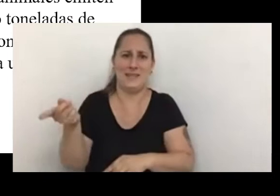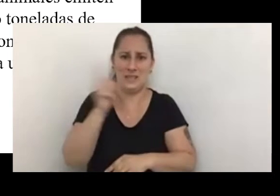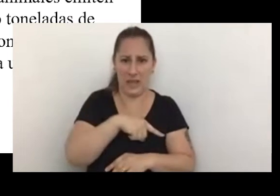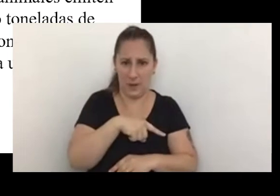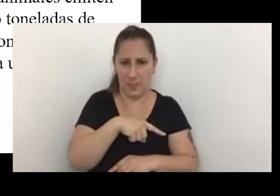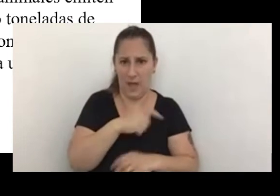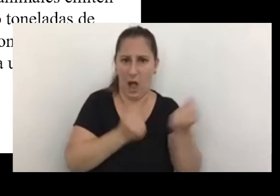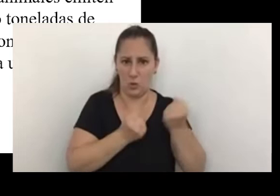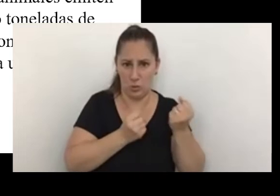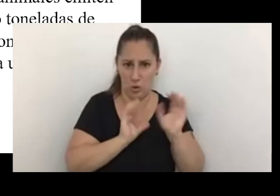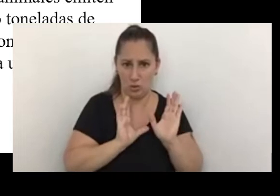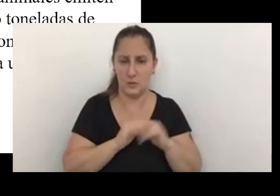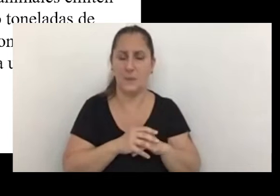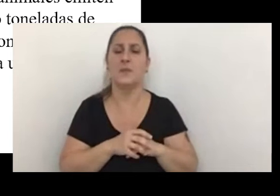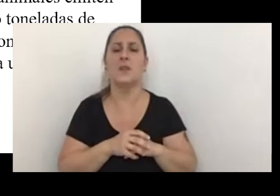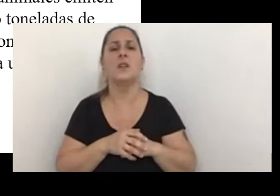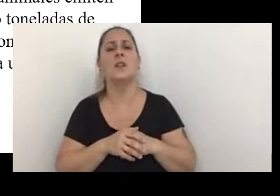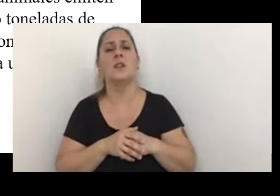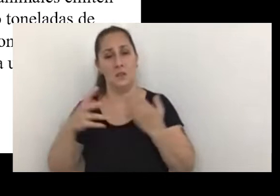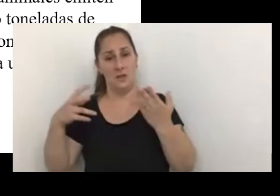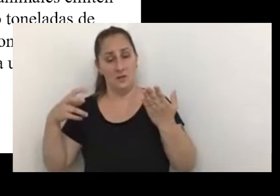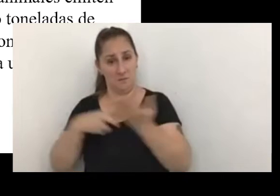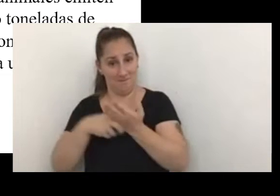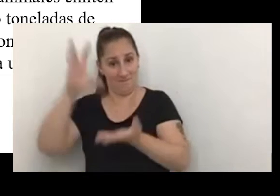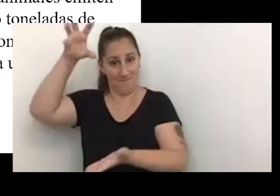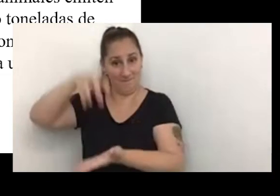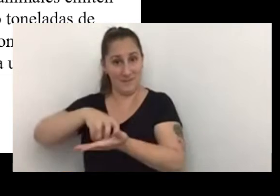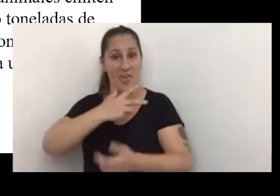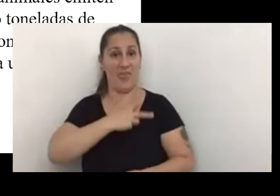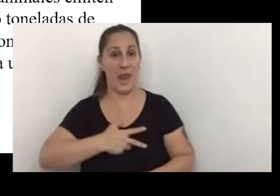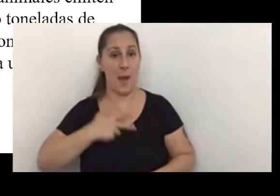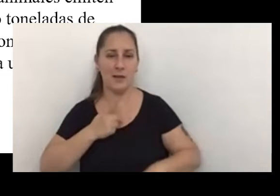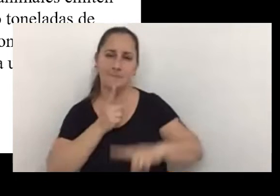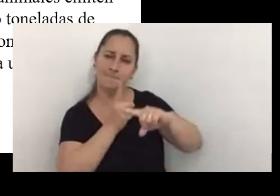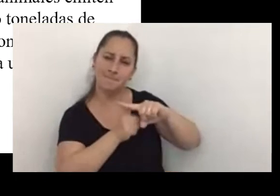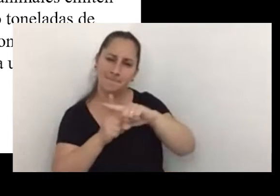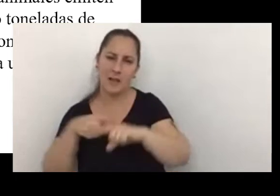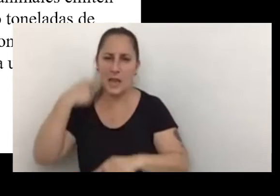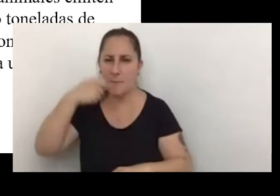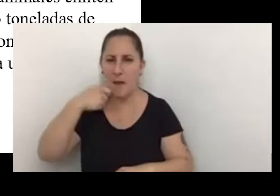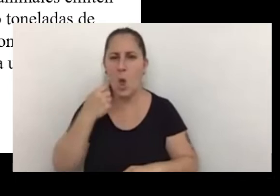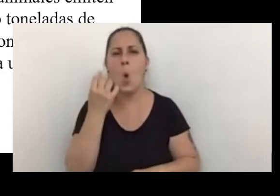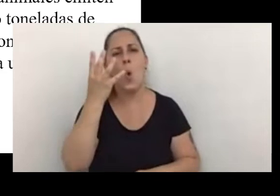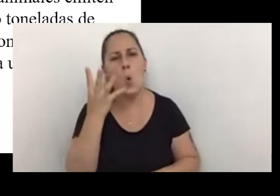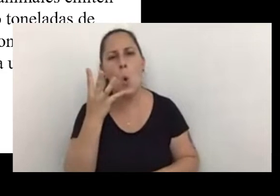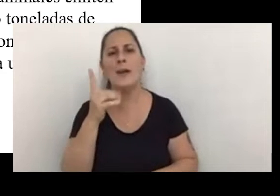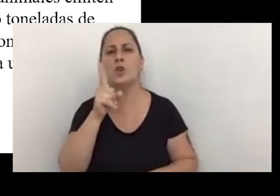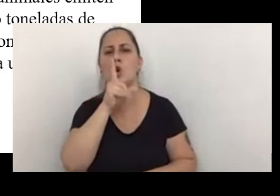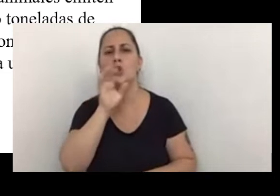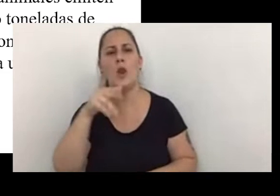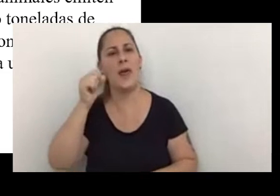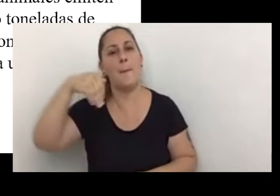autos. El fisco danés hoy calcula que estos animales emiten 4 toneladas de metano al año